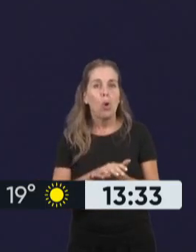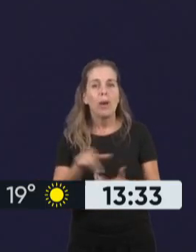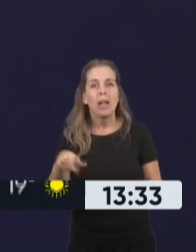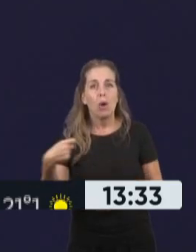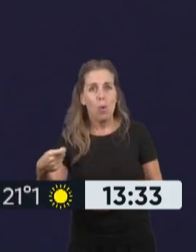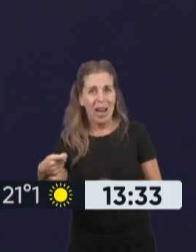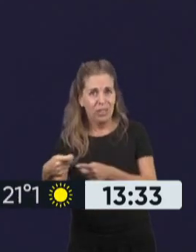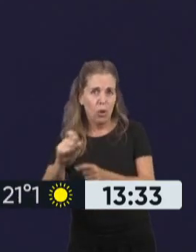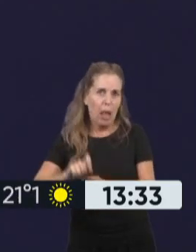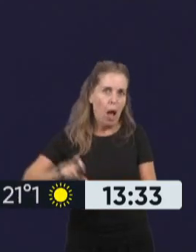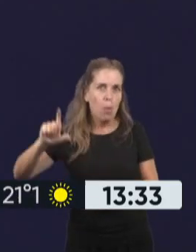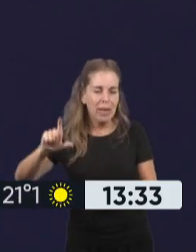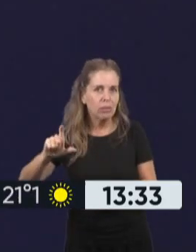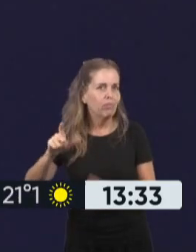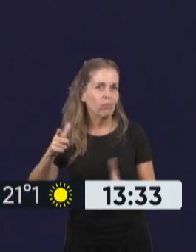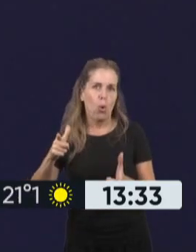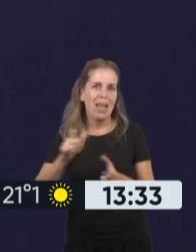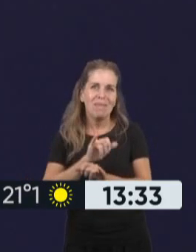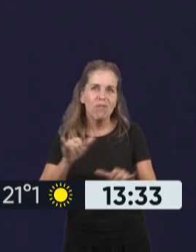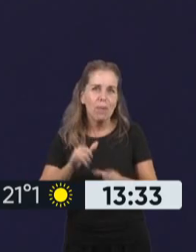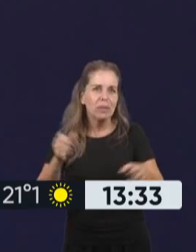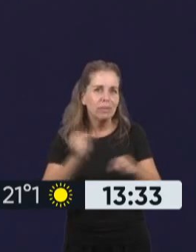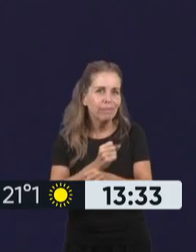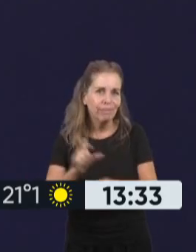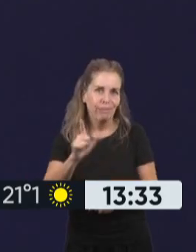hay nada evaluado que implique un cambio